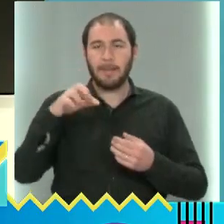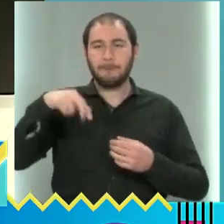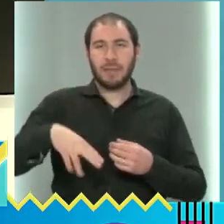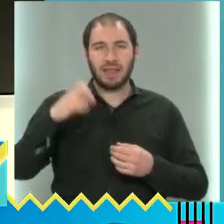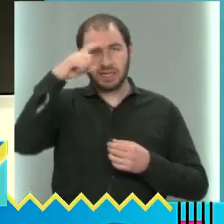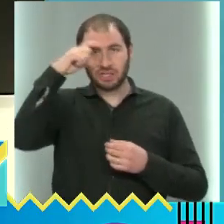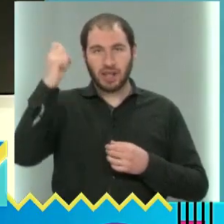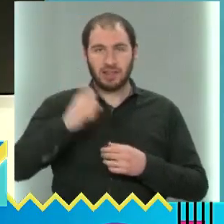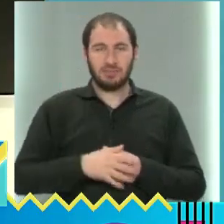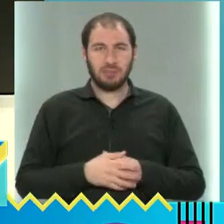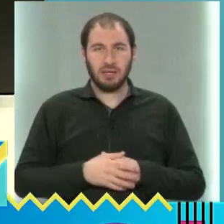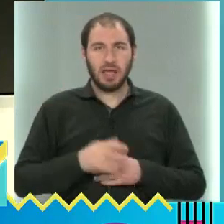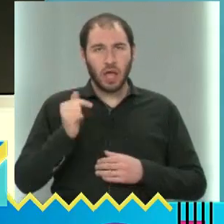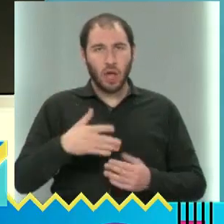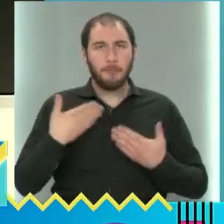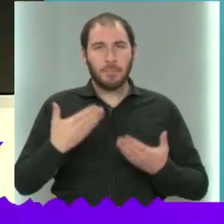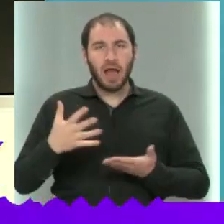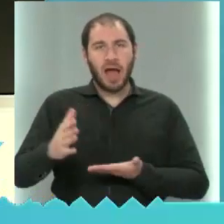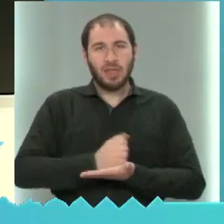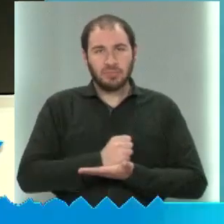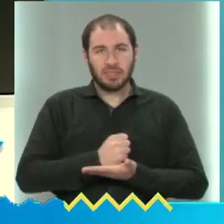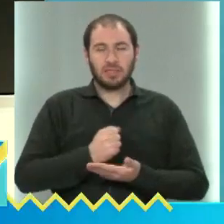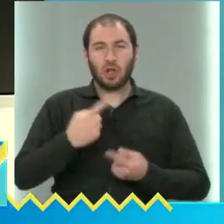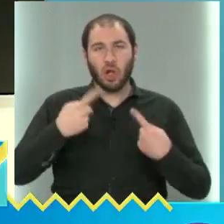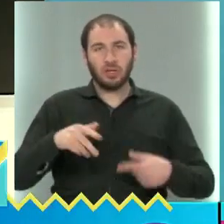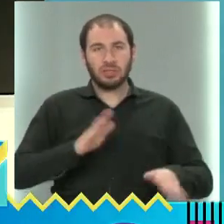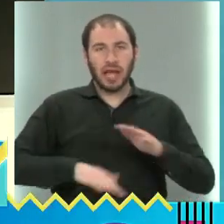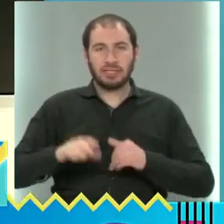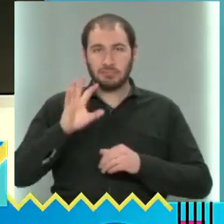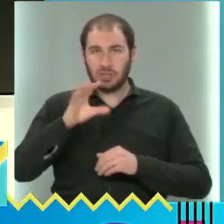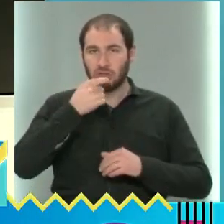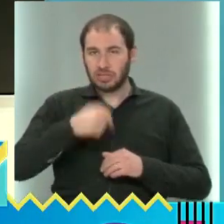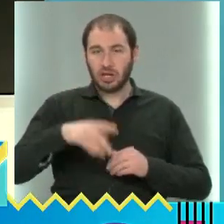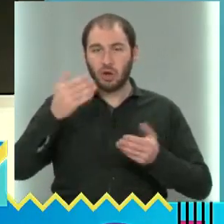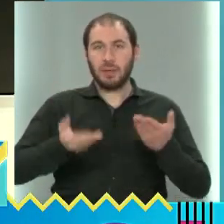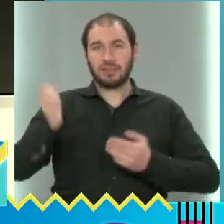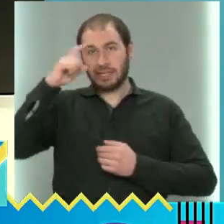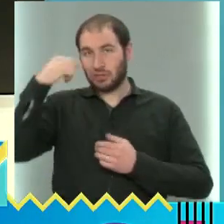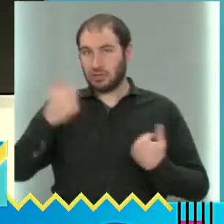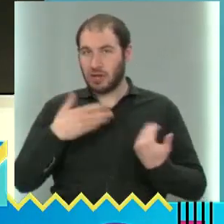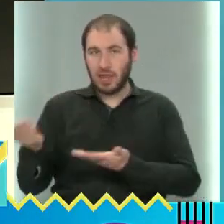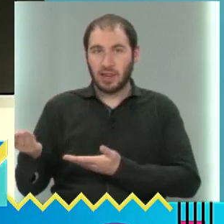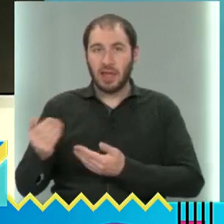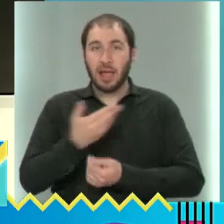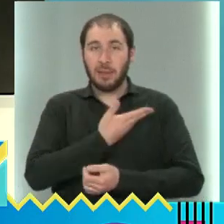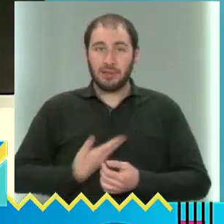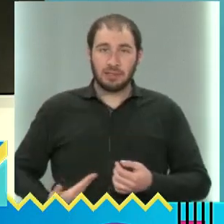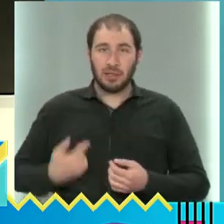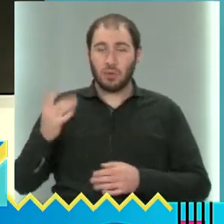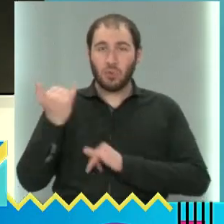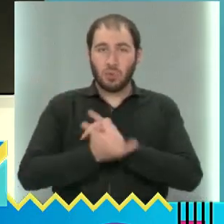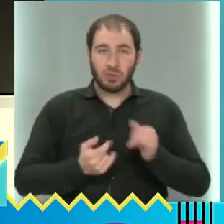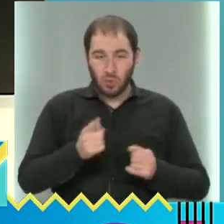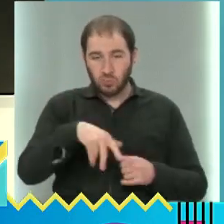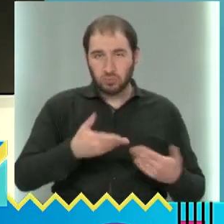política nacional, ¿sí? De que se puedan llegar a adoptar cosas que se están haciendo en la provincia a nivel nacional, cuando tenemos un presidente que ha dicho, bueno,